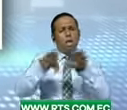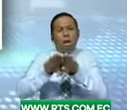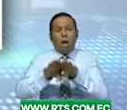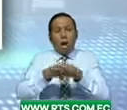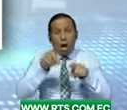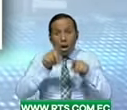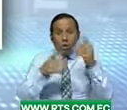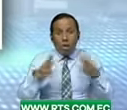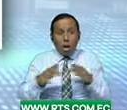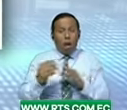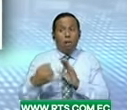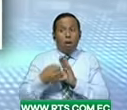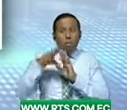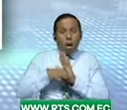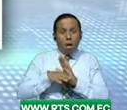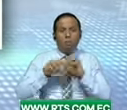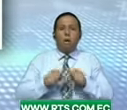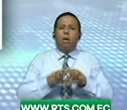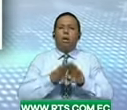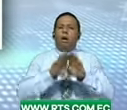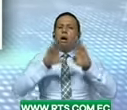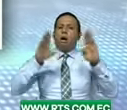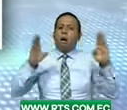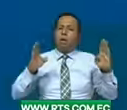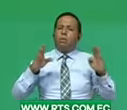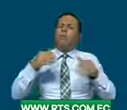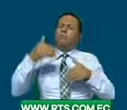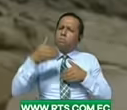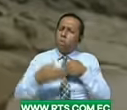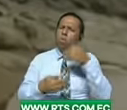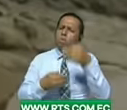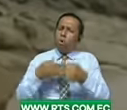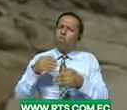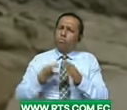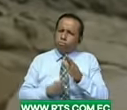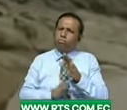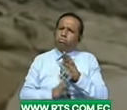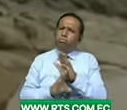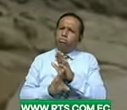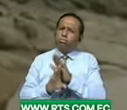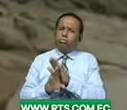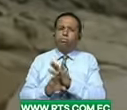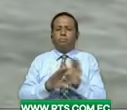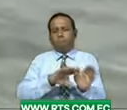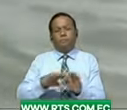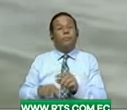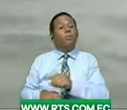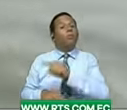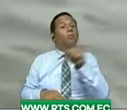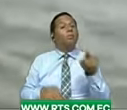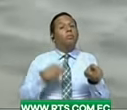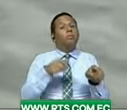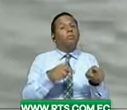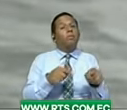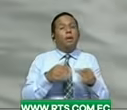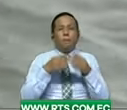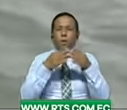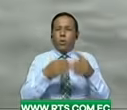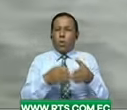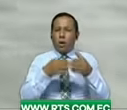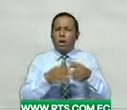y esperemos que poco a poco vayamos recuperando. Del otro lado está Vía Adata y Pozorja. Danza de